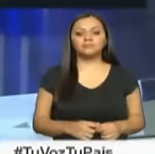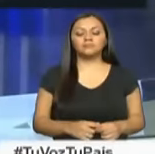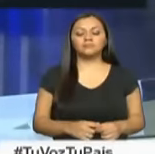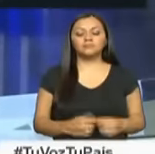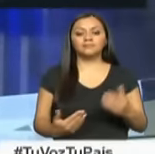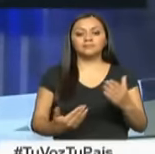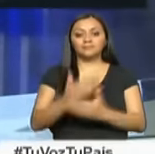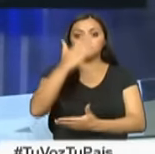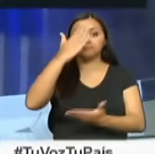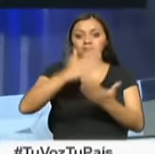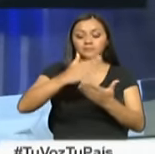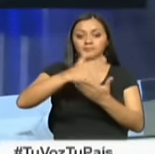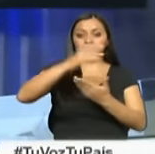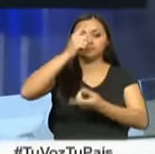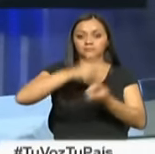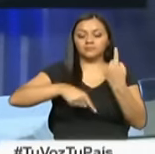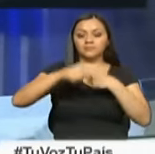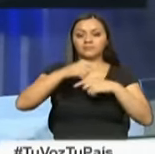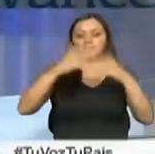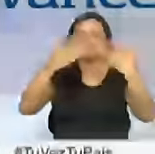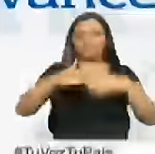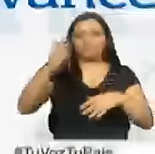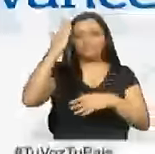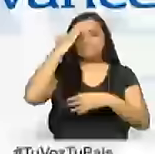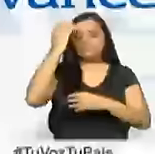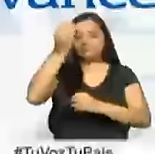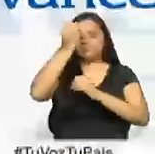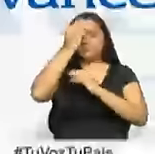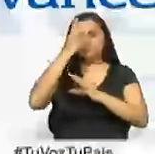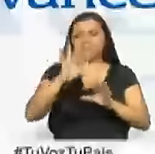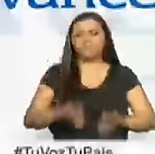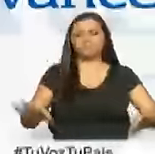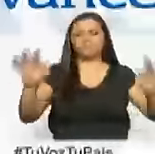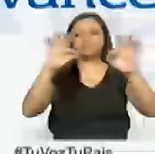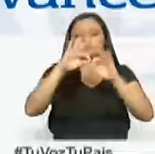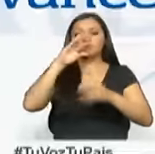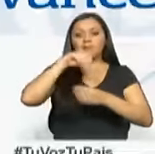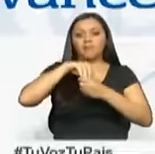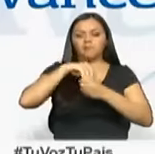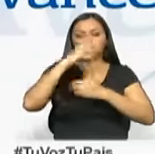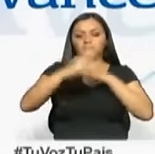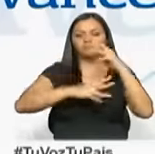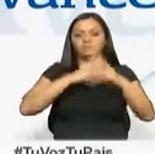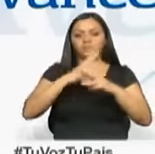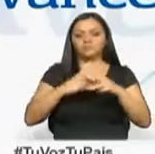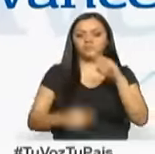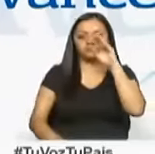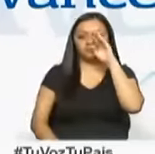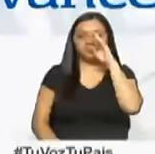Nueva pausa, pero al retornar conozca la información más destacada de lo que sucede en el mundo.